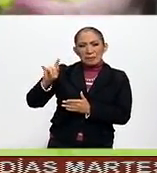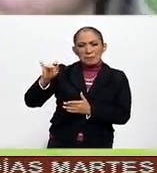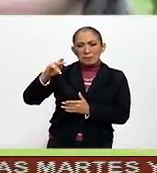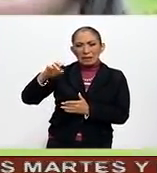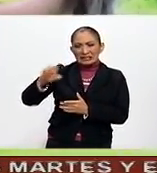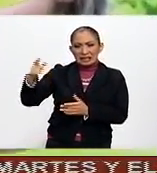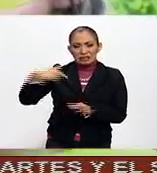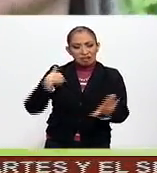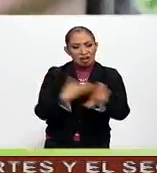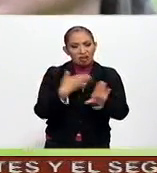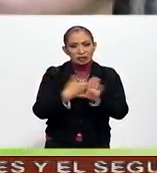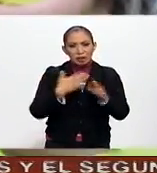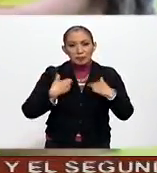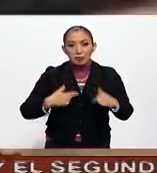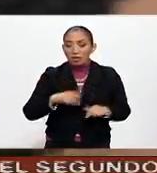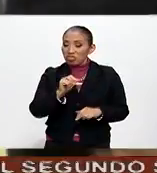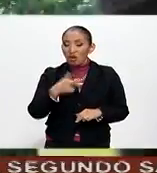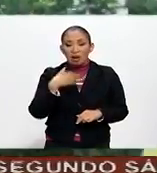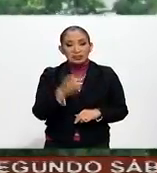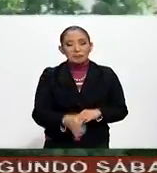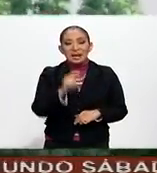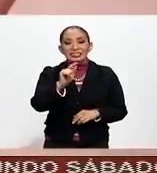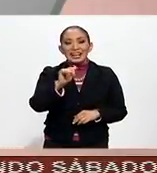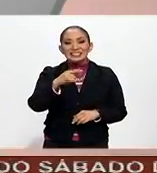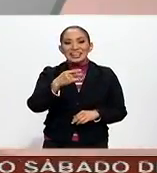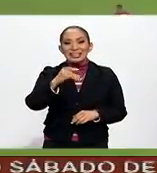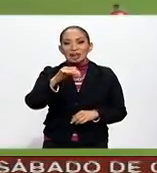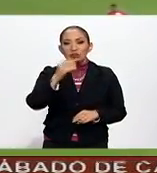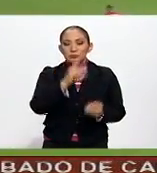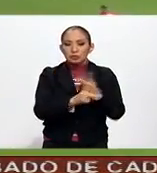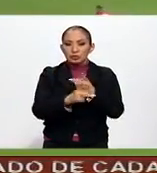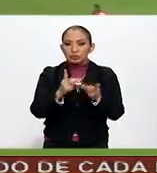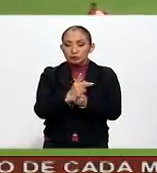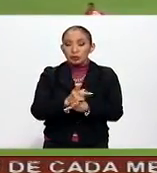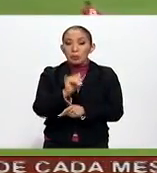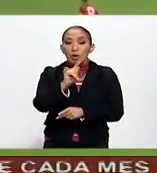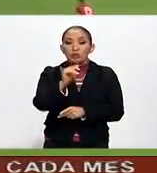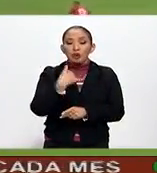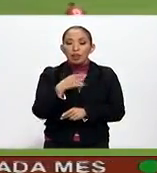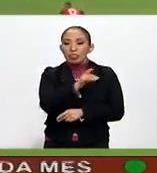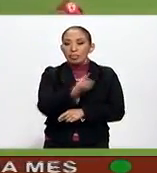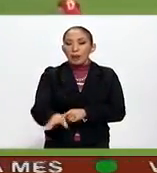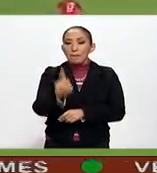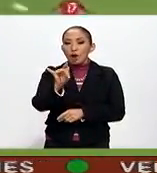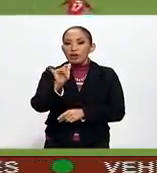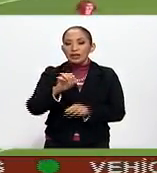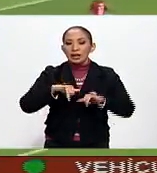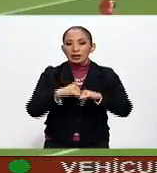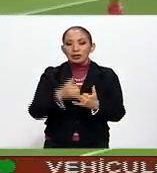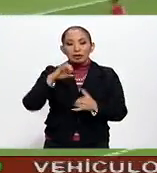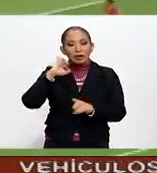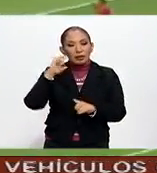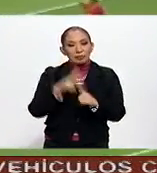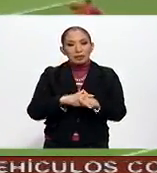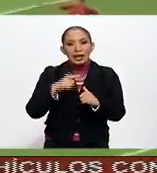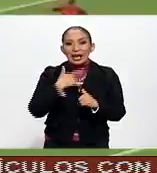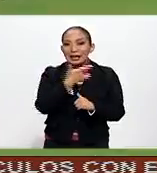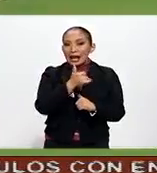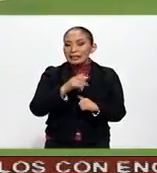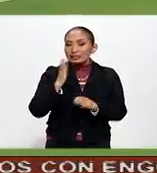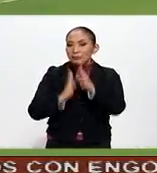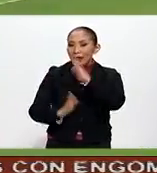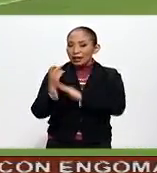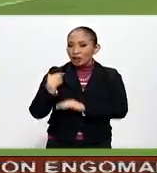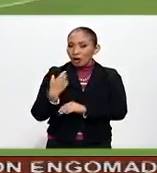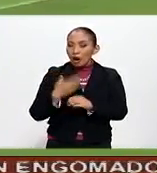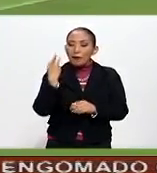la humanidad por su oposición a los transgénicos. Portugal echa a Polonia de la Eurocopa. Esta tarde Gales y Bélgica van